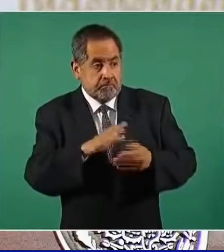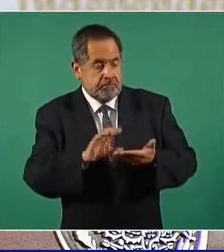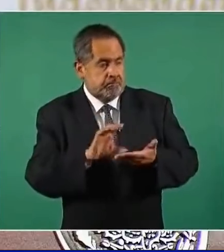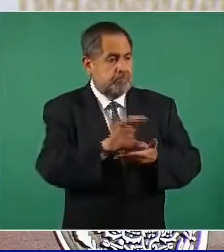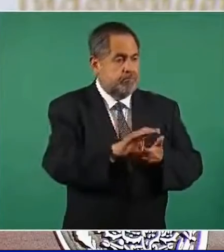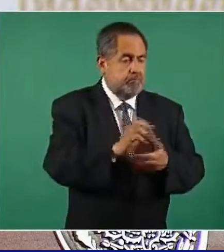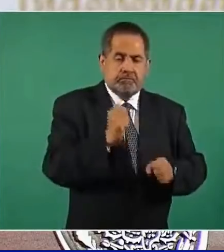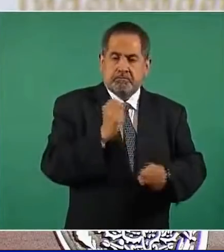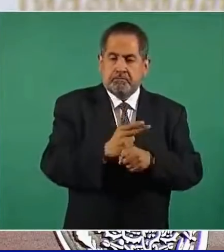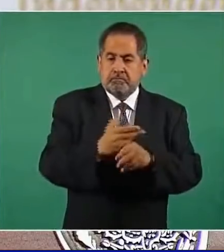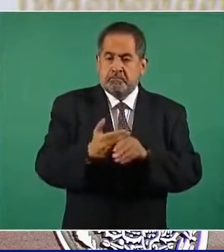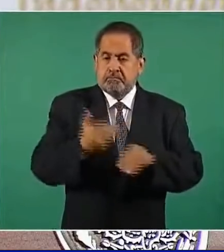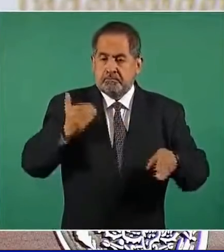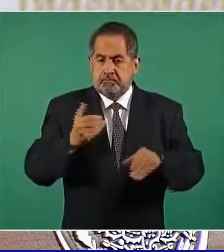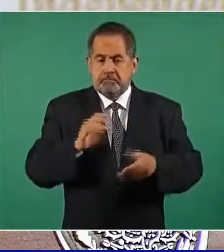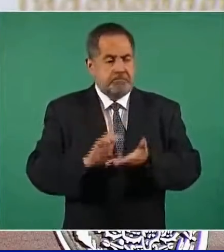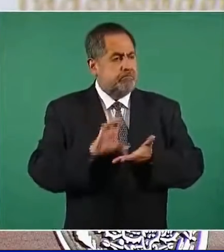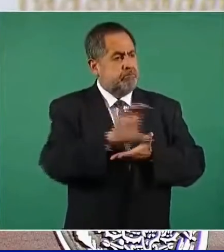adelantándoles